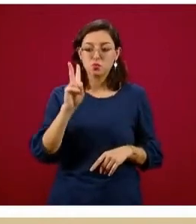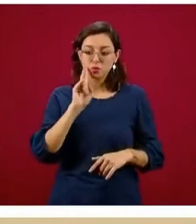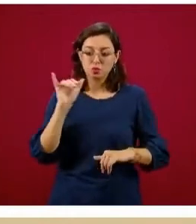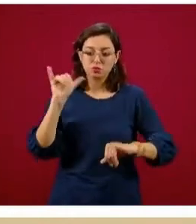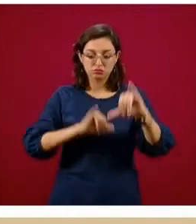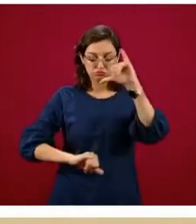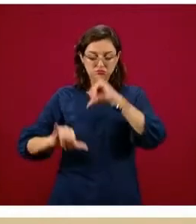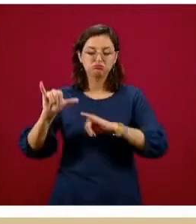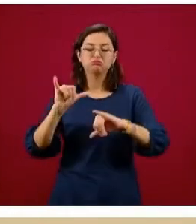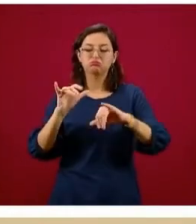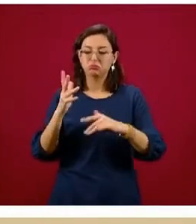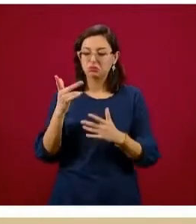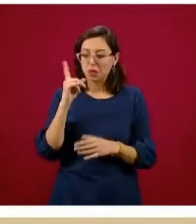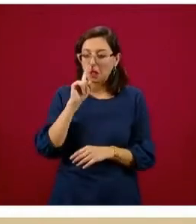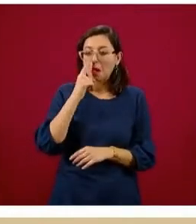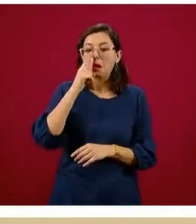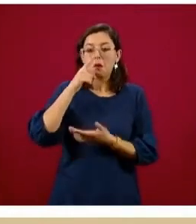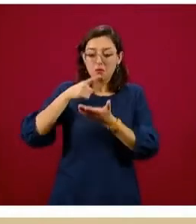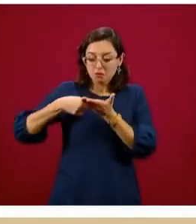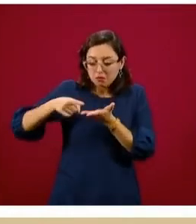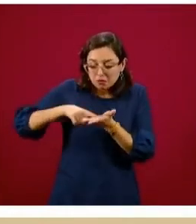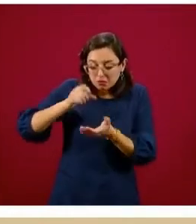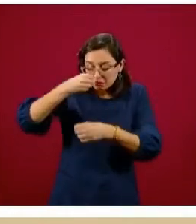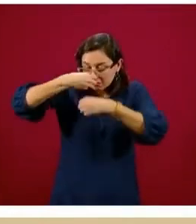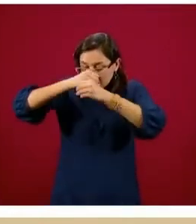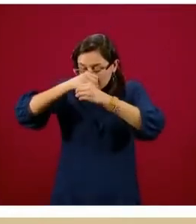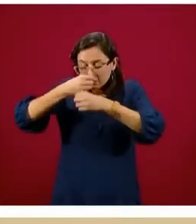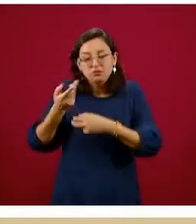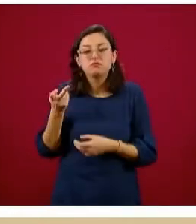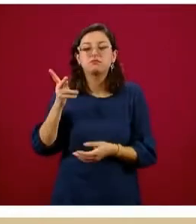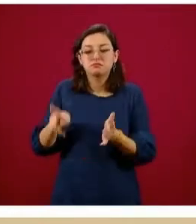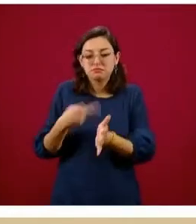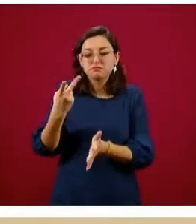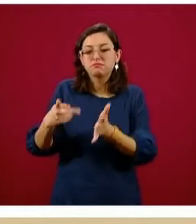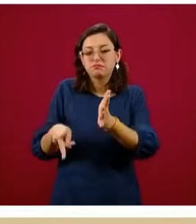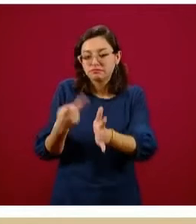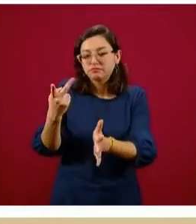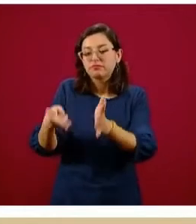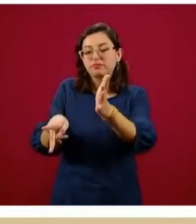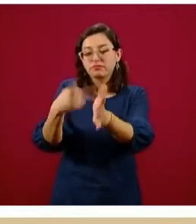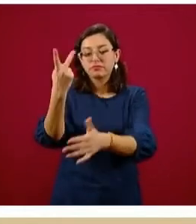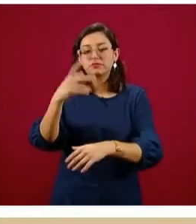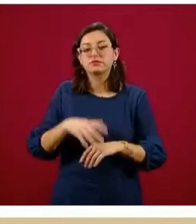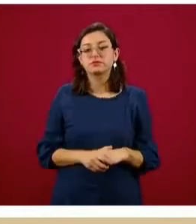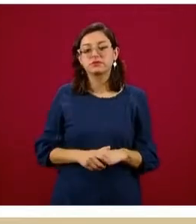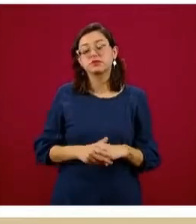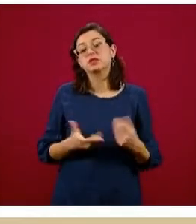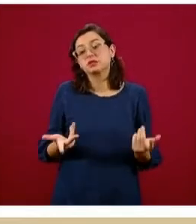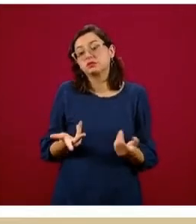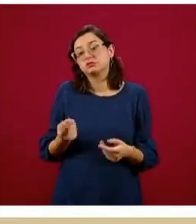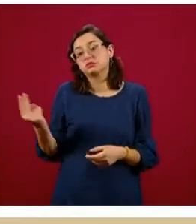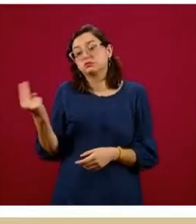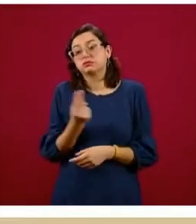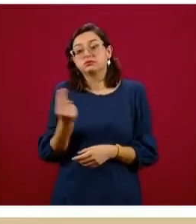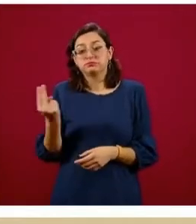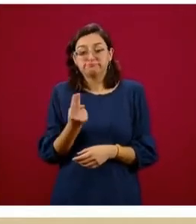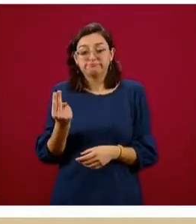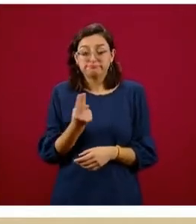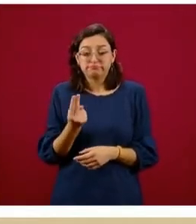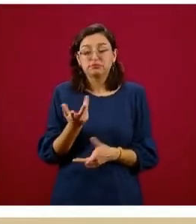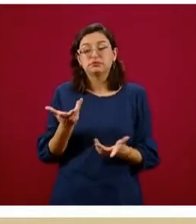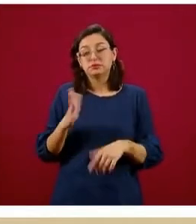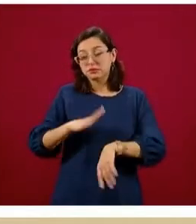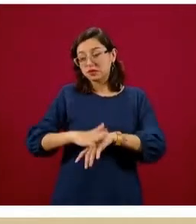han estado realizando. Y esta tendencia precisamente se da de la mano de la demanda. Como ya se ha comentado